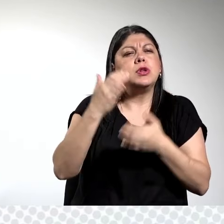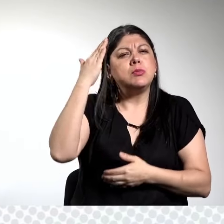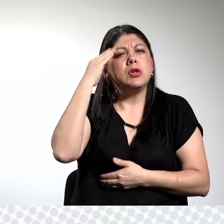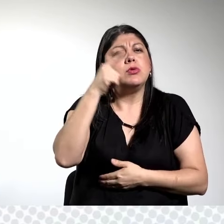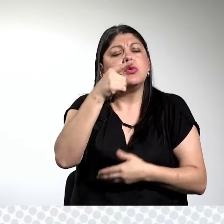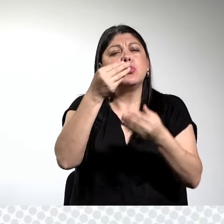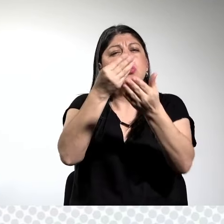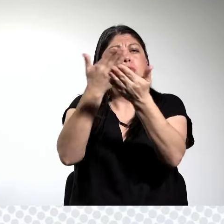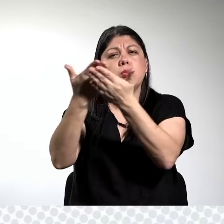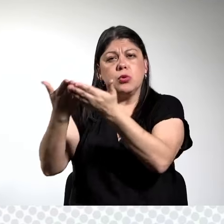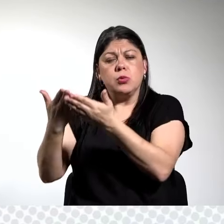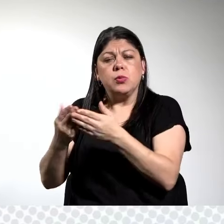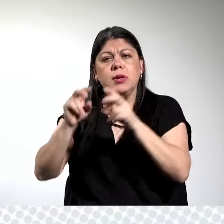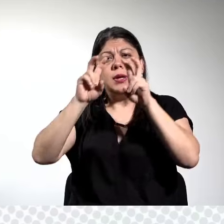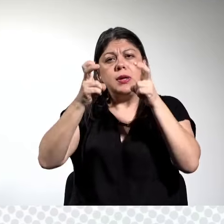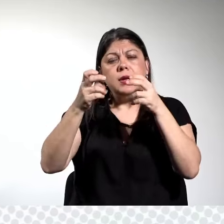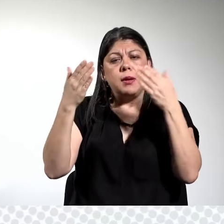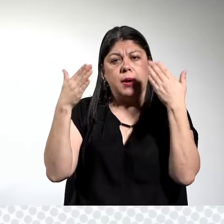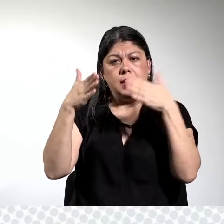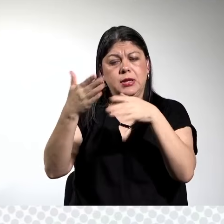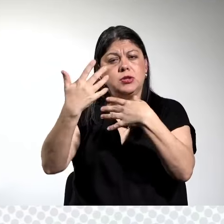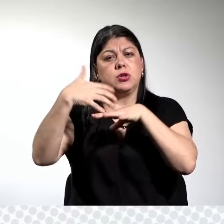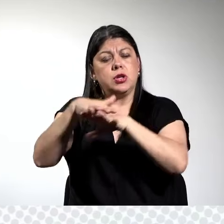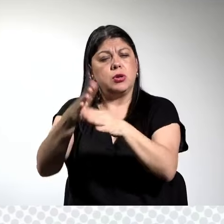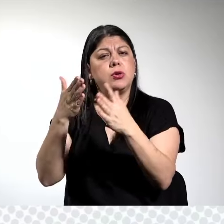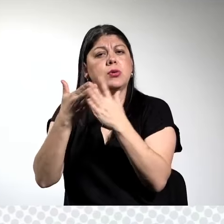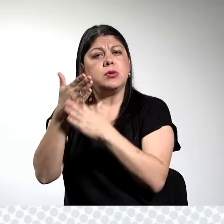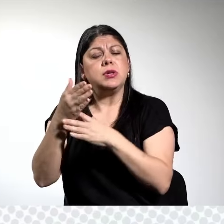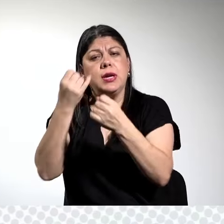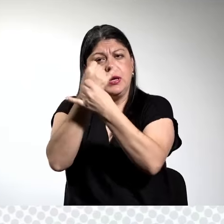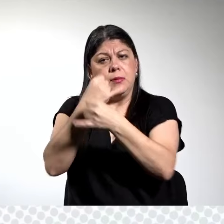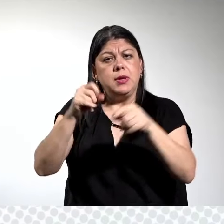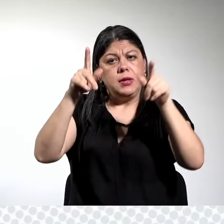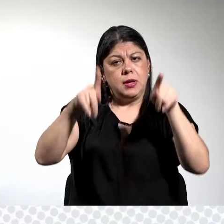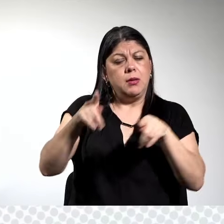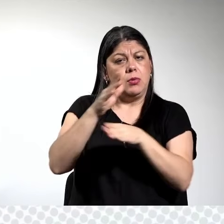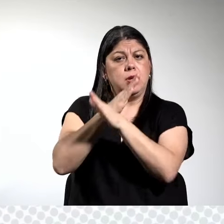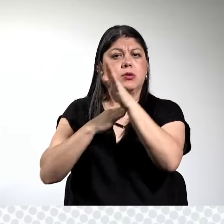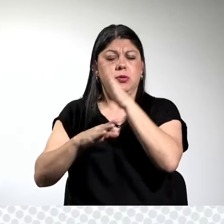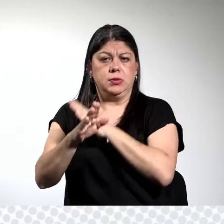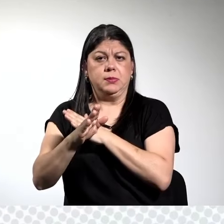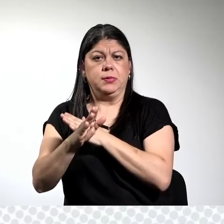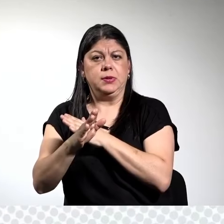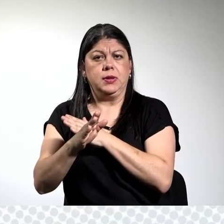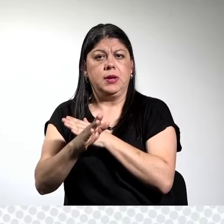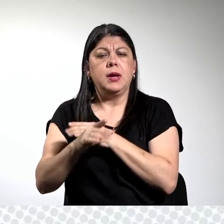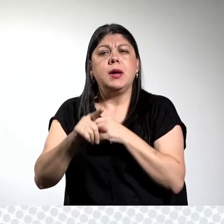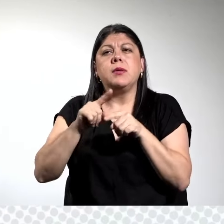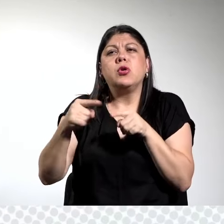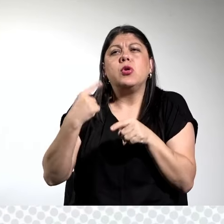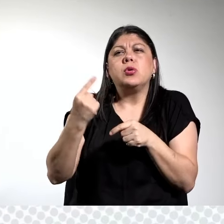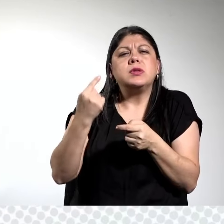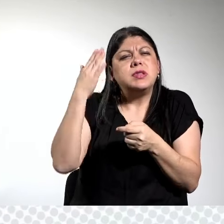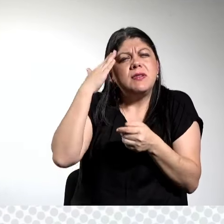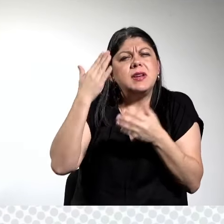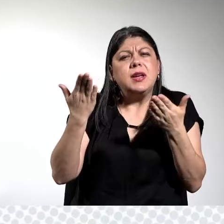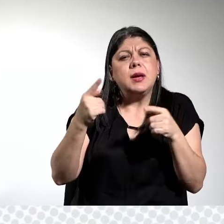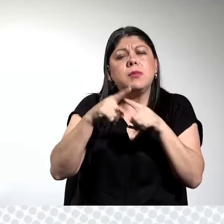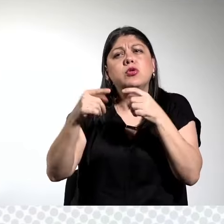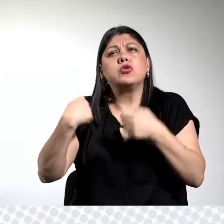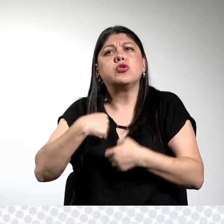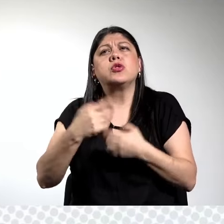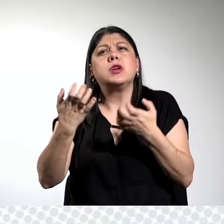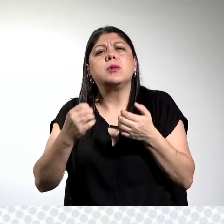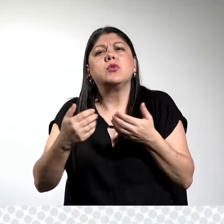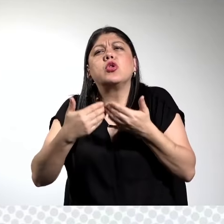sus propuestas en materia de atención, inclusión, accesibilidad y autonomía para la población con discapacidad, no solo el qué, sino también